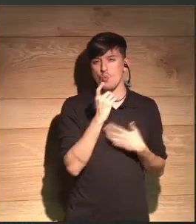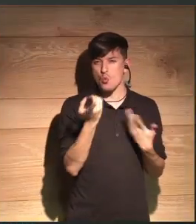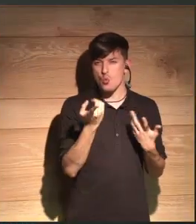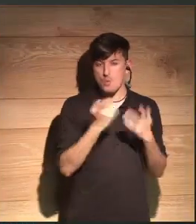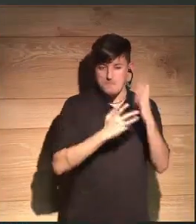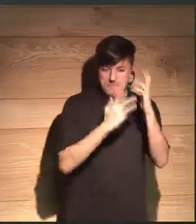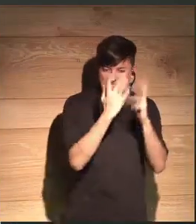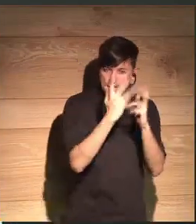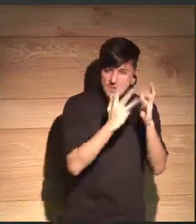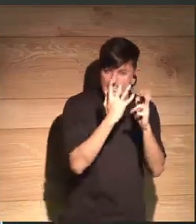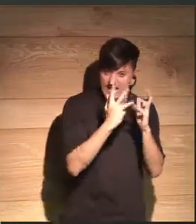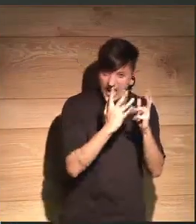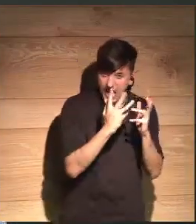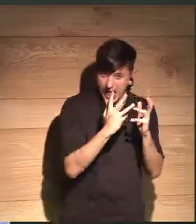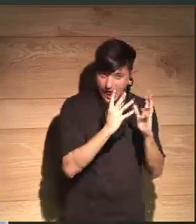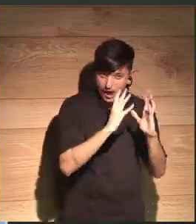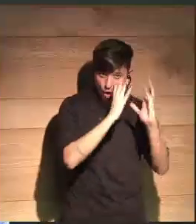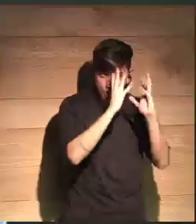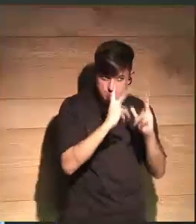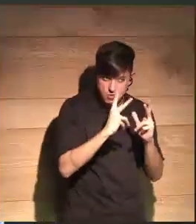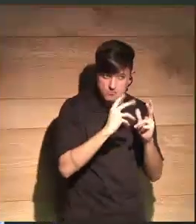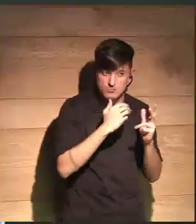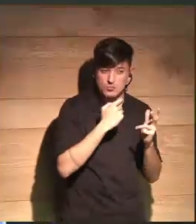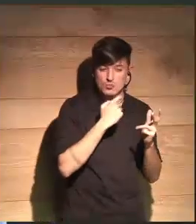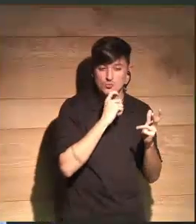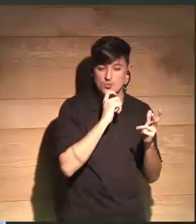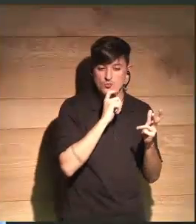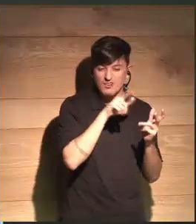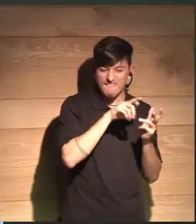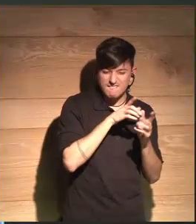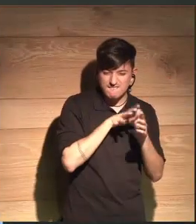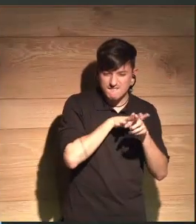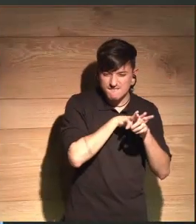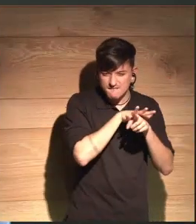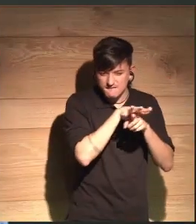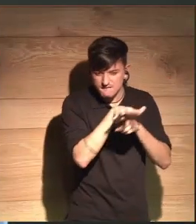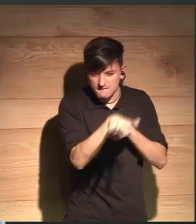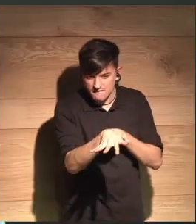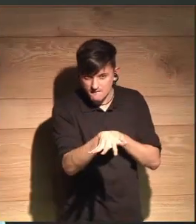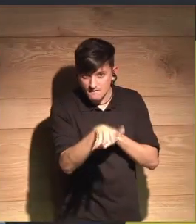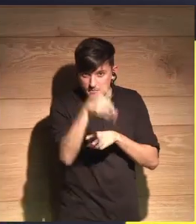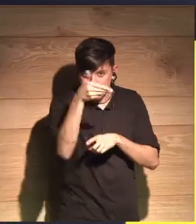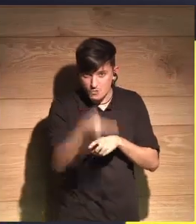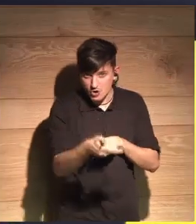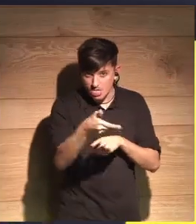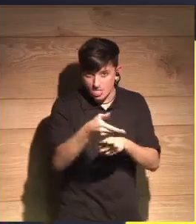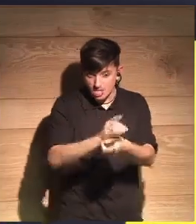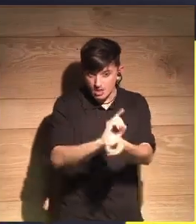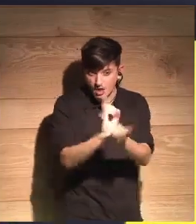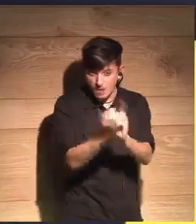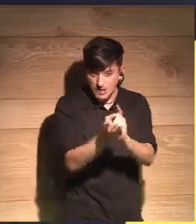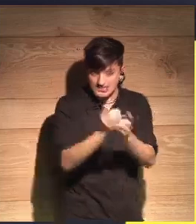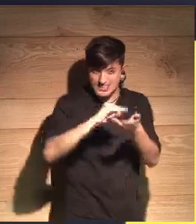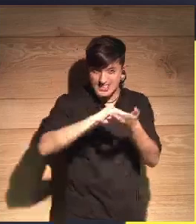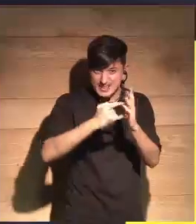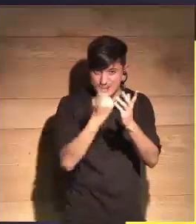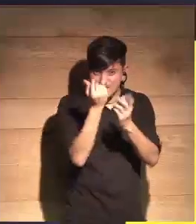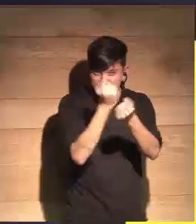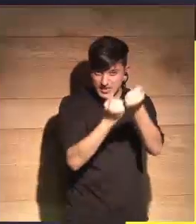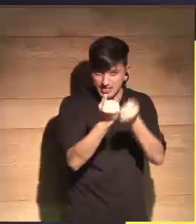algorítmica ha alterado realmente de manera fundacional al sistema